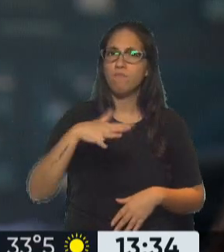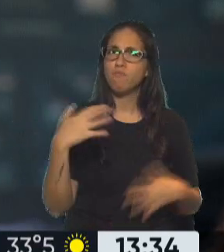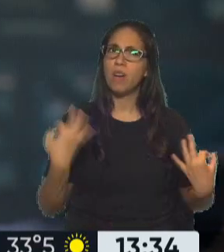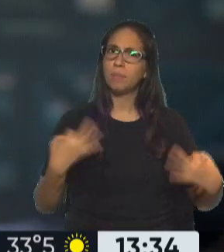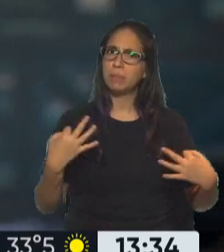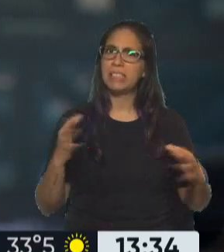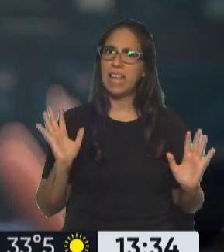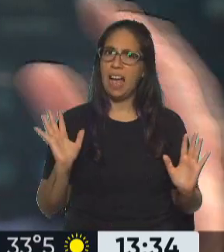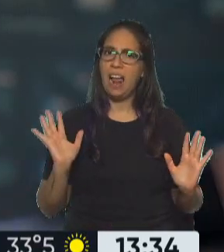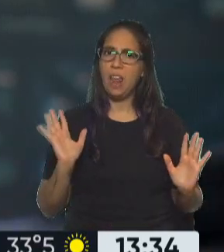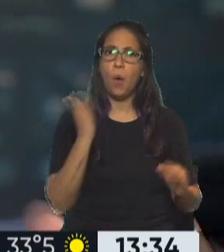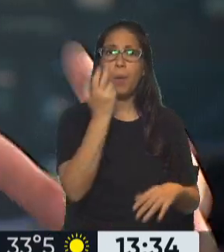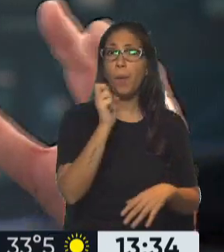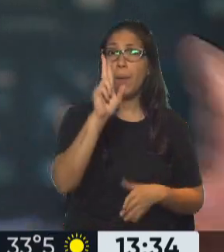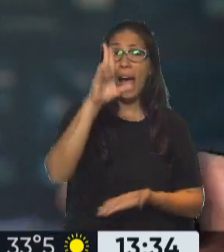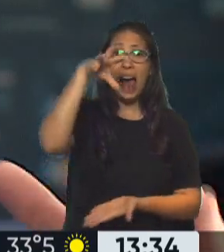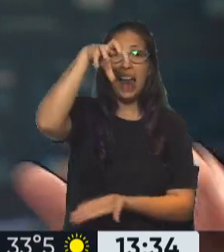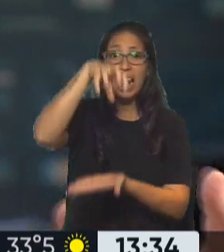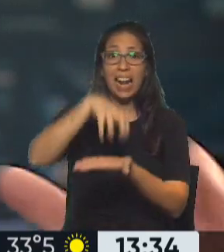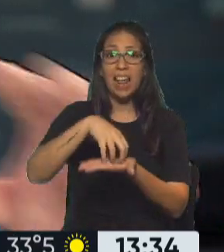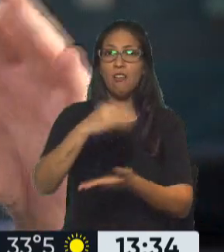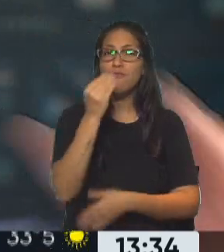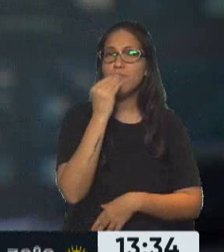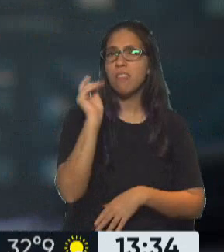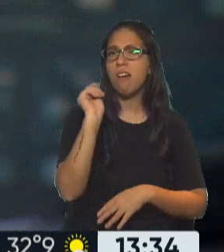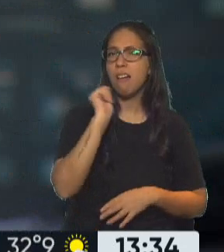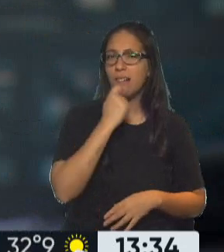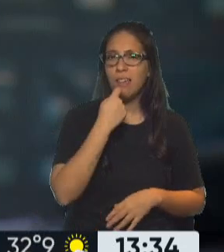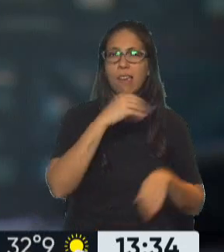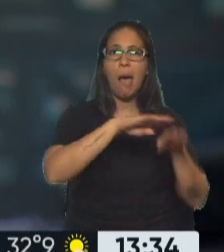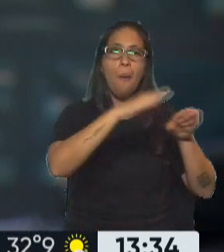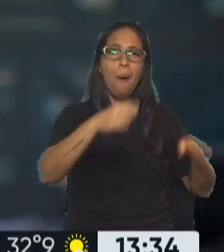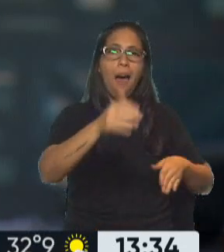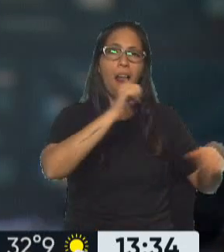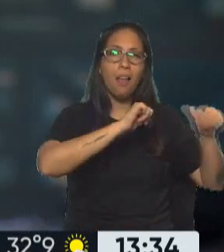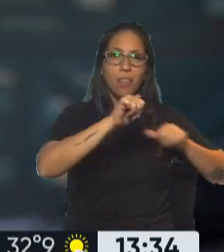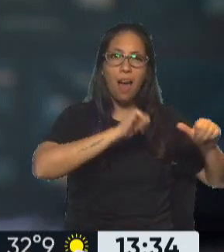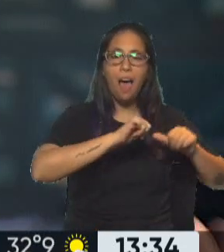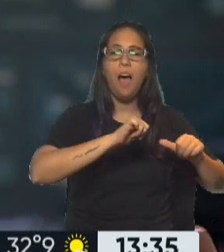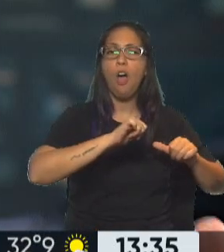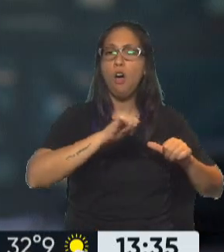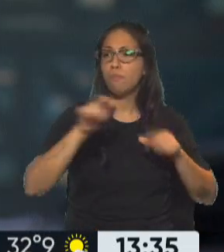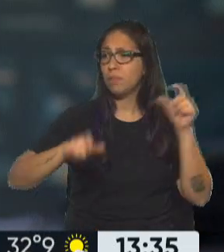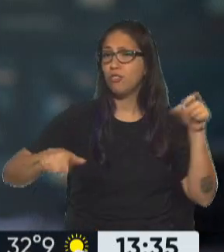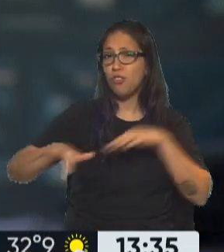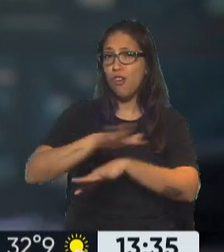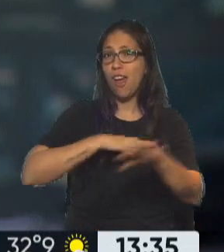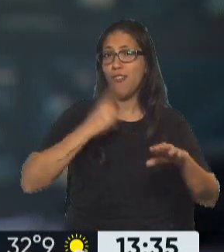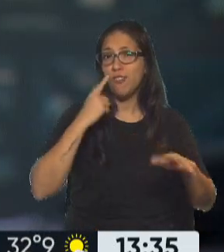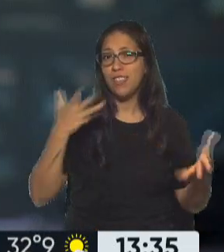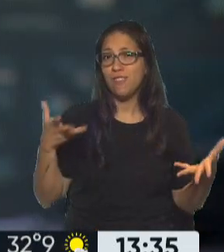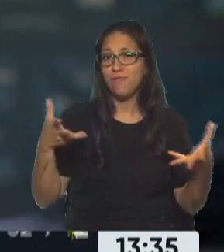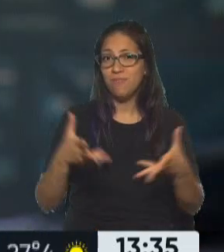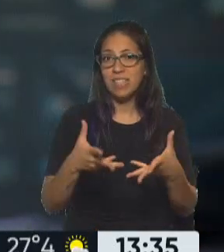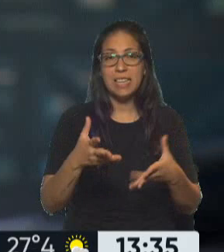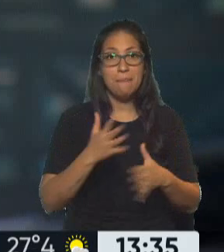particular porque es un bar con rica comida, con una barra, con gente cercana. Y para mí ese